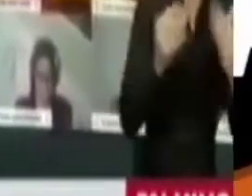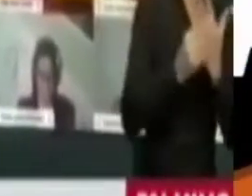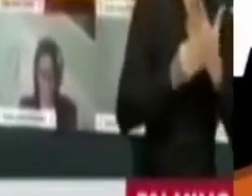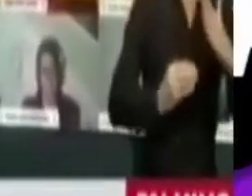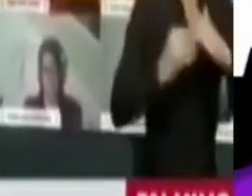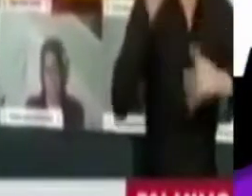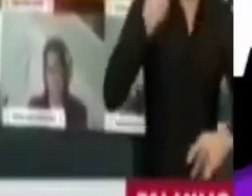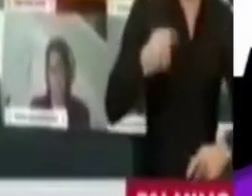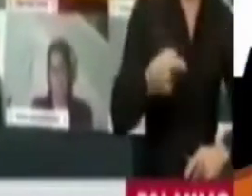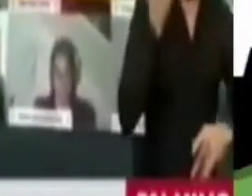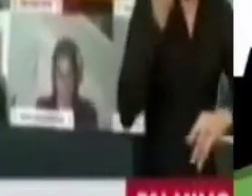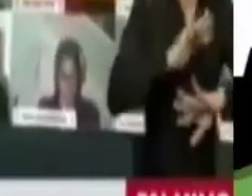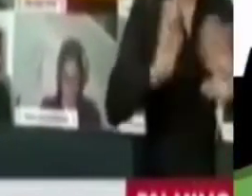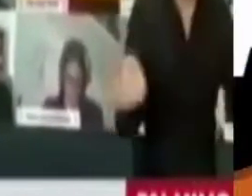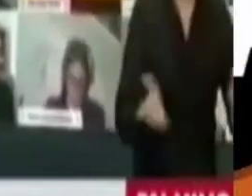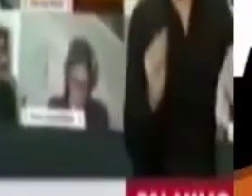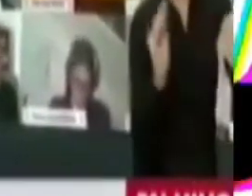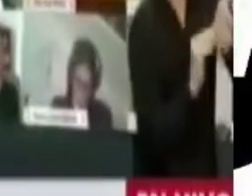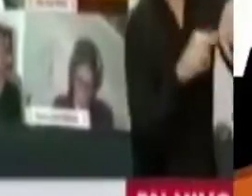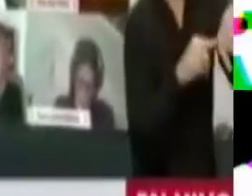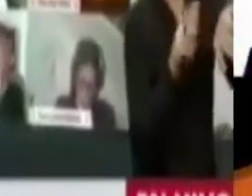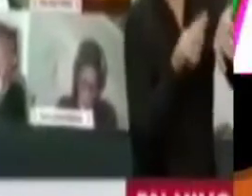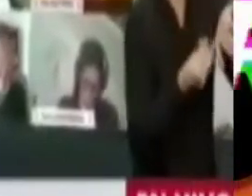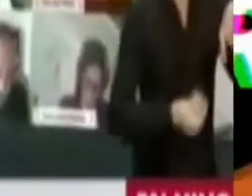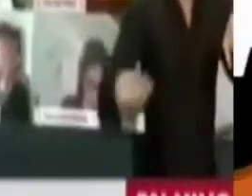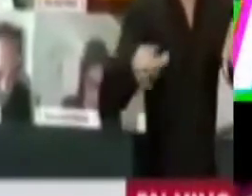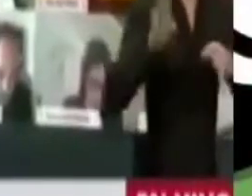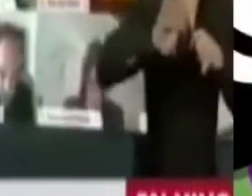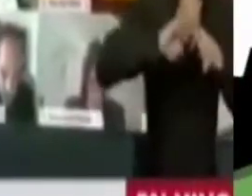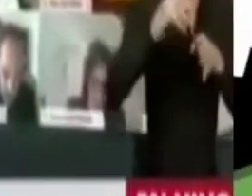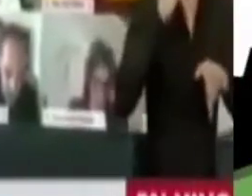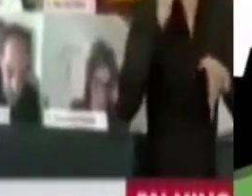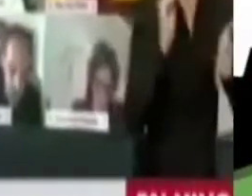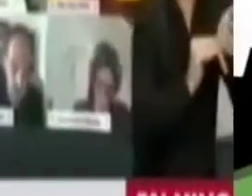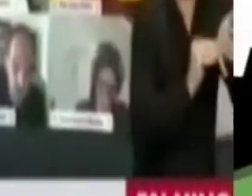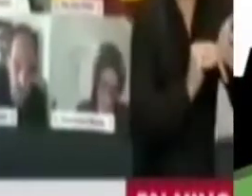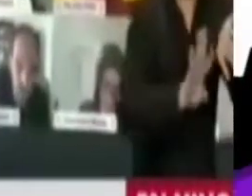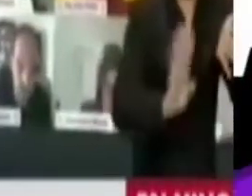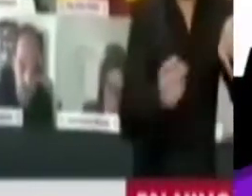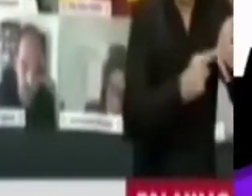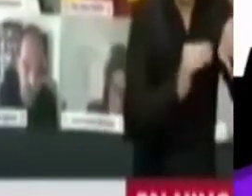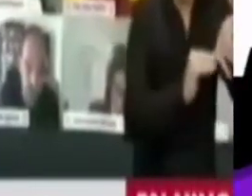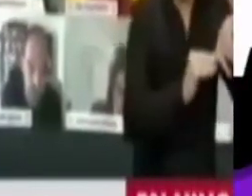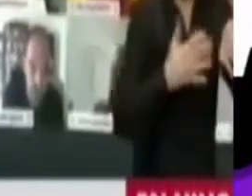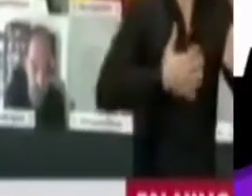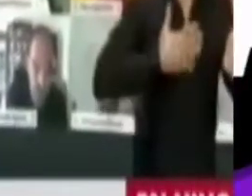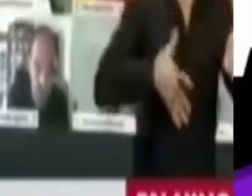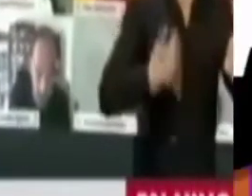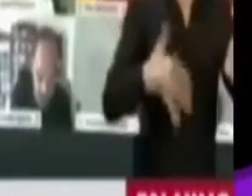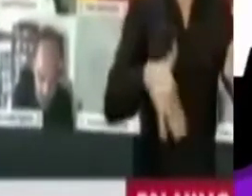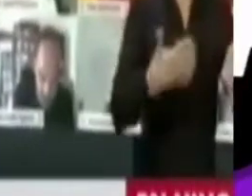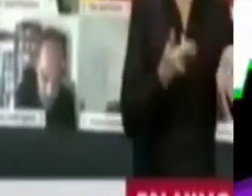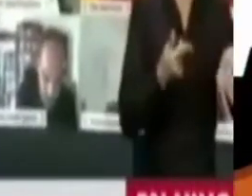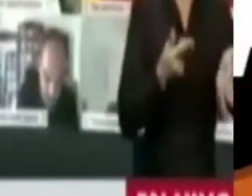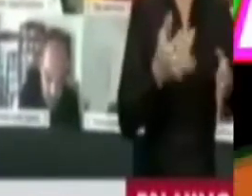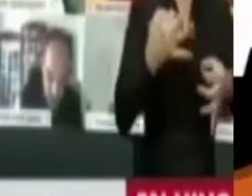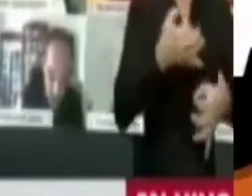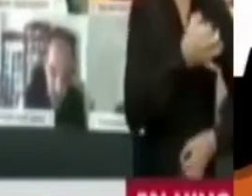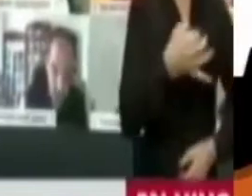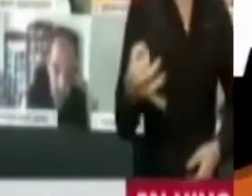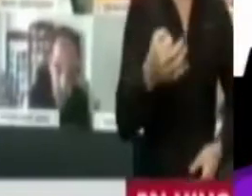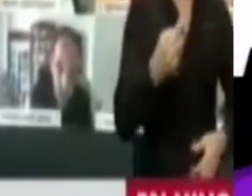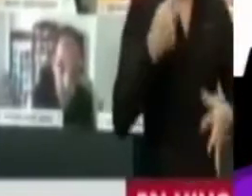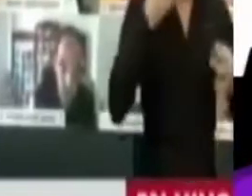que también estaban muy contentos y vecinos que estaban muy contentos, y así por lo menos lo pudimos vivir. La verdad que se vivió